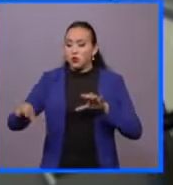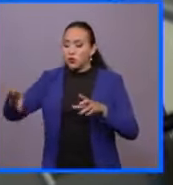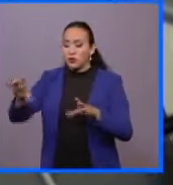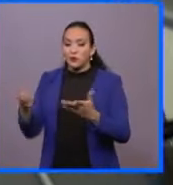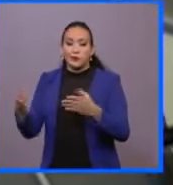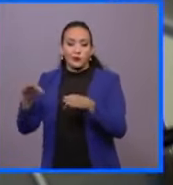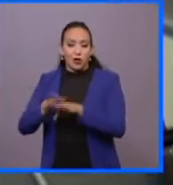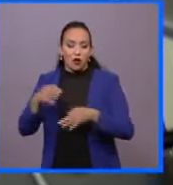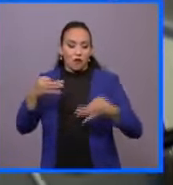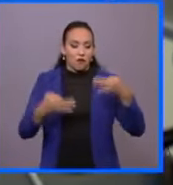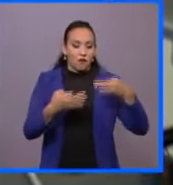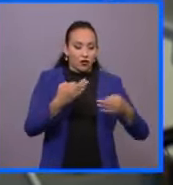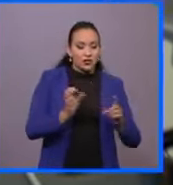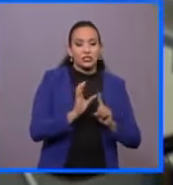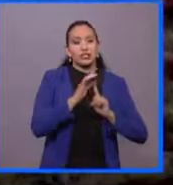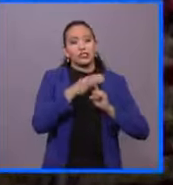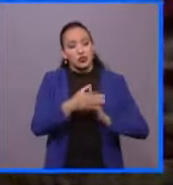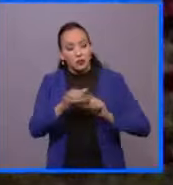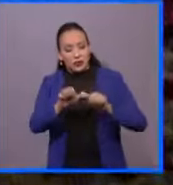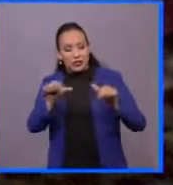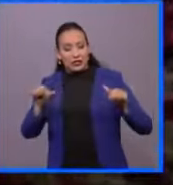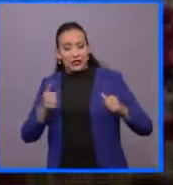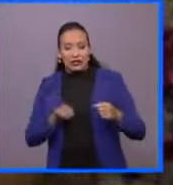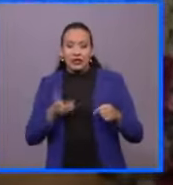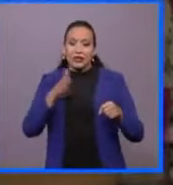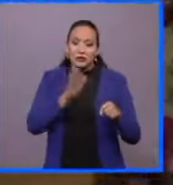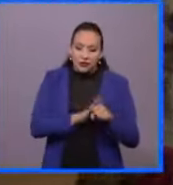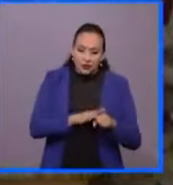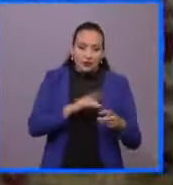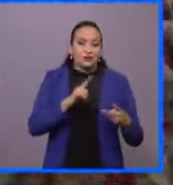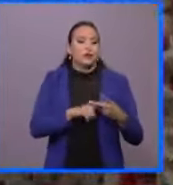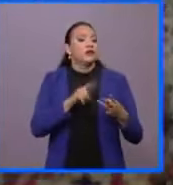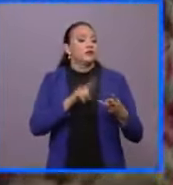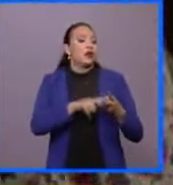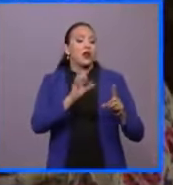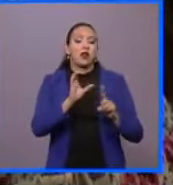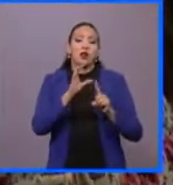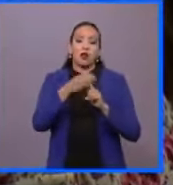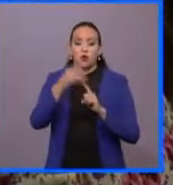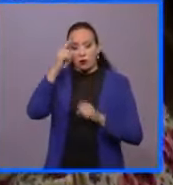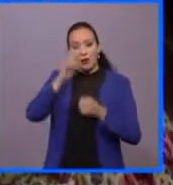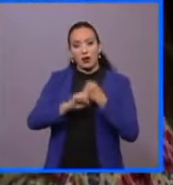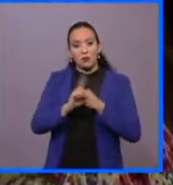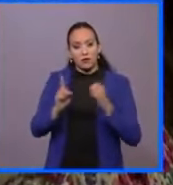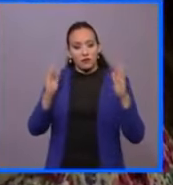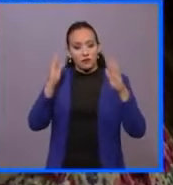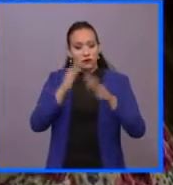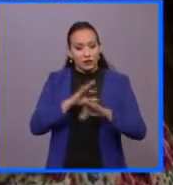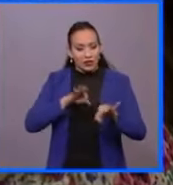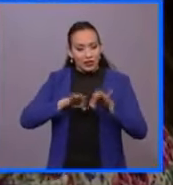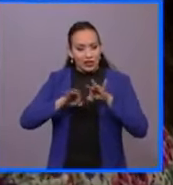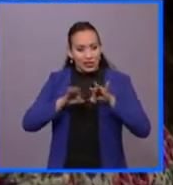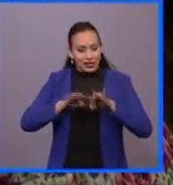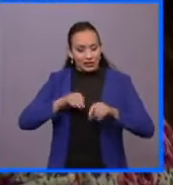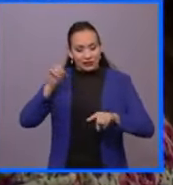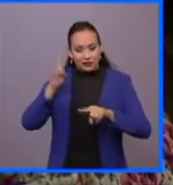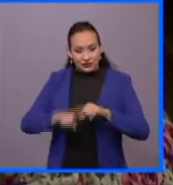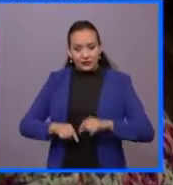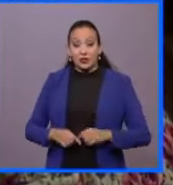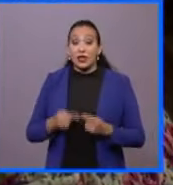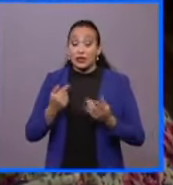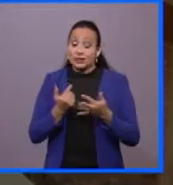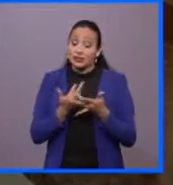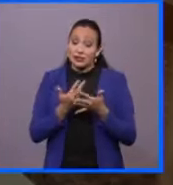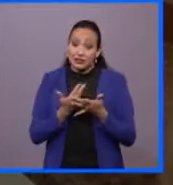órganos auxiliares, comités, áreas administrativas, así como la Comisión de Conflictos Laborales. Suspensión que se